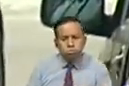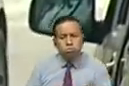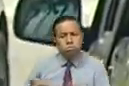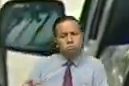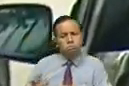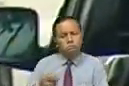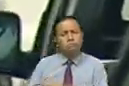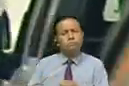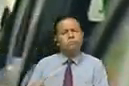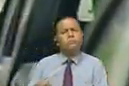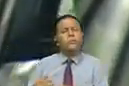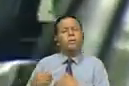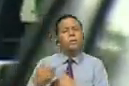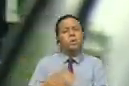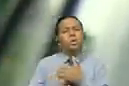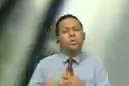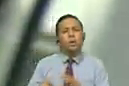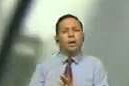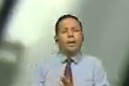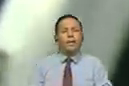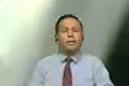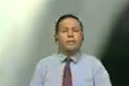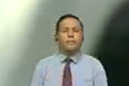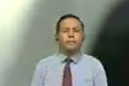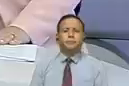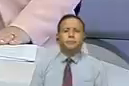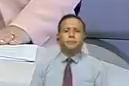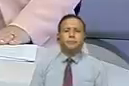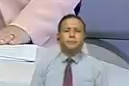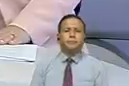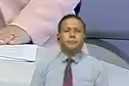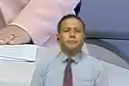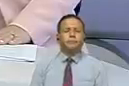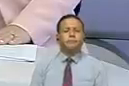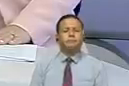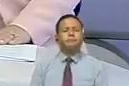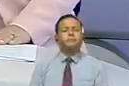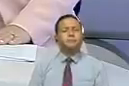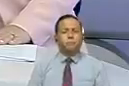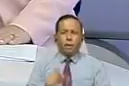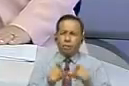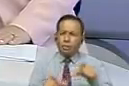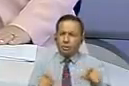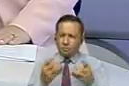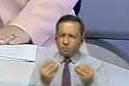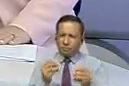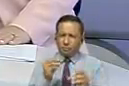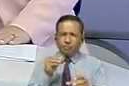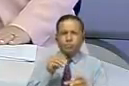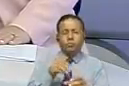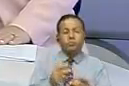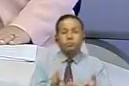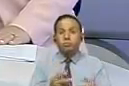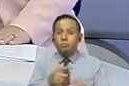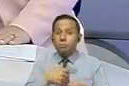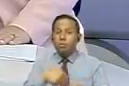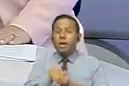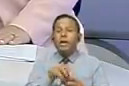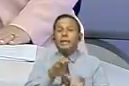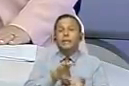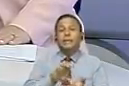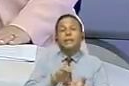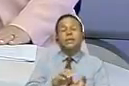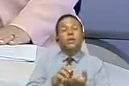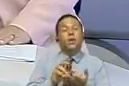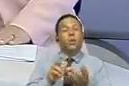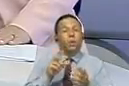legal correspondiente, informó Charlie Pisa. Varios sujetos asaltaron un carro blindado en el centro de Puerto Viejo, provincia